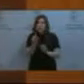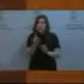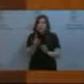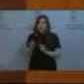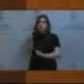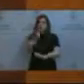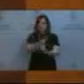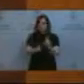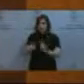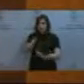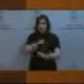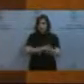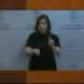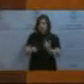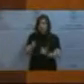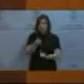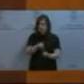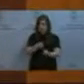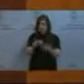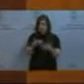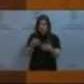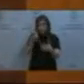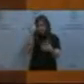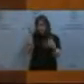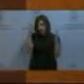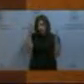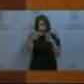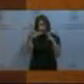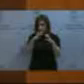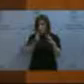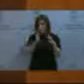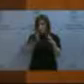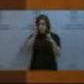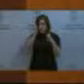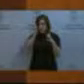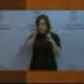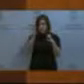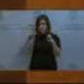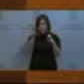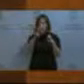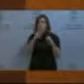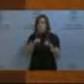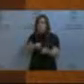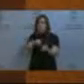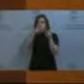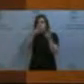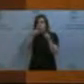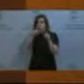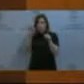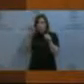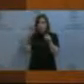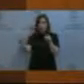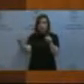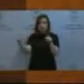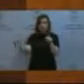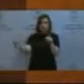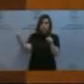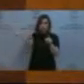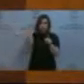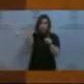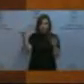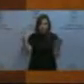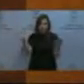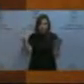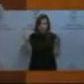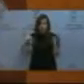y leo textualmente lo que dice, el traumatismo craneoencefálico se debe a un disparo de arma de fuego que impacta tangencialmente sobre la cabeza. Este